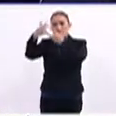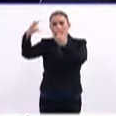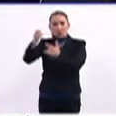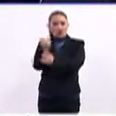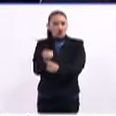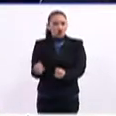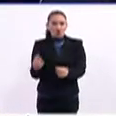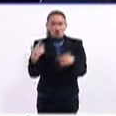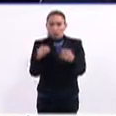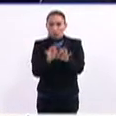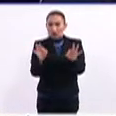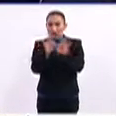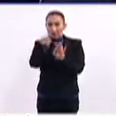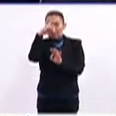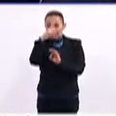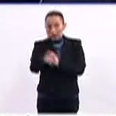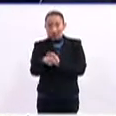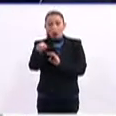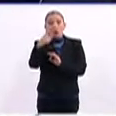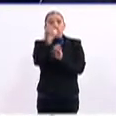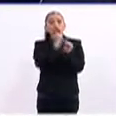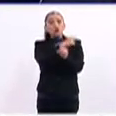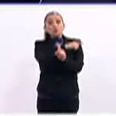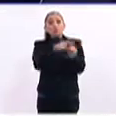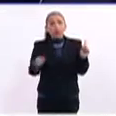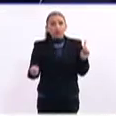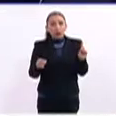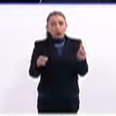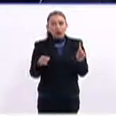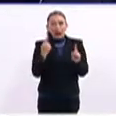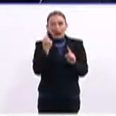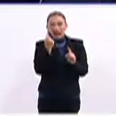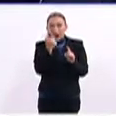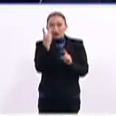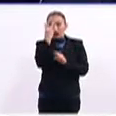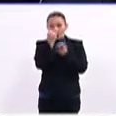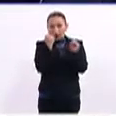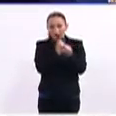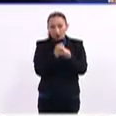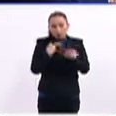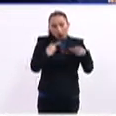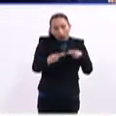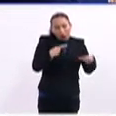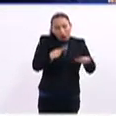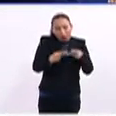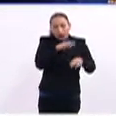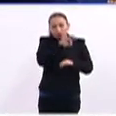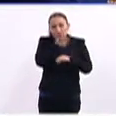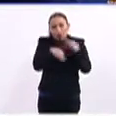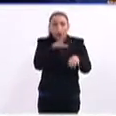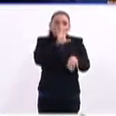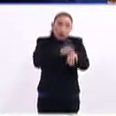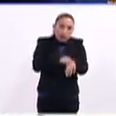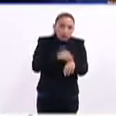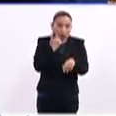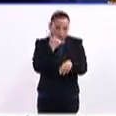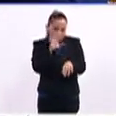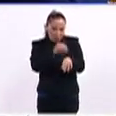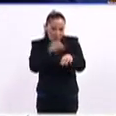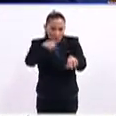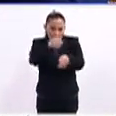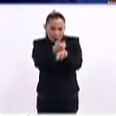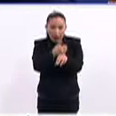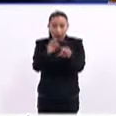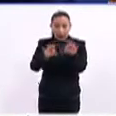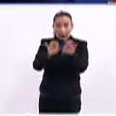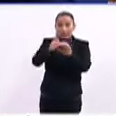que llevó 1 año y medio, casi 2 años de lograr todos los permisos, por lo delicado y